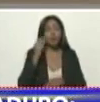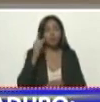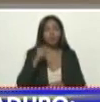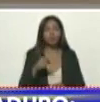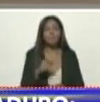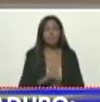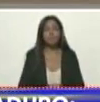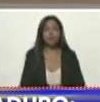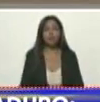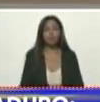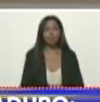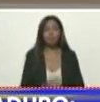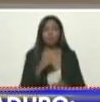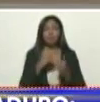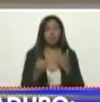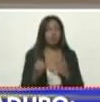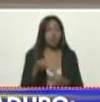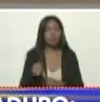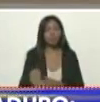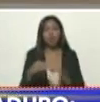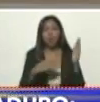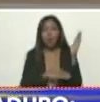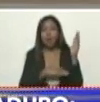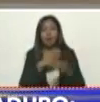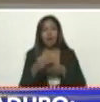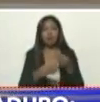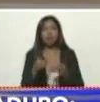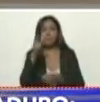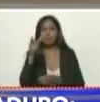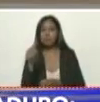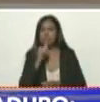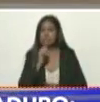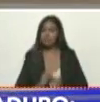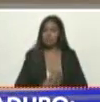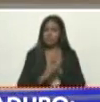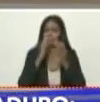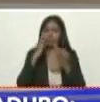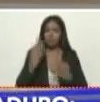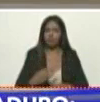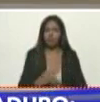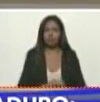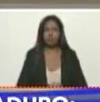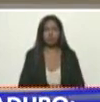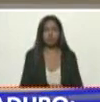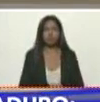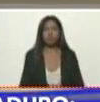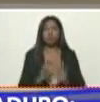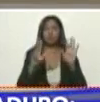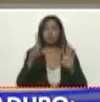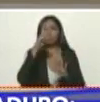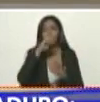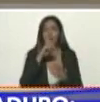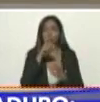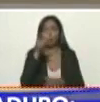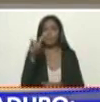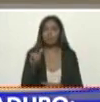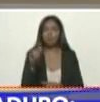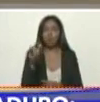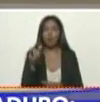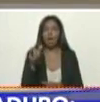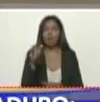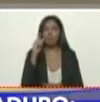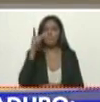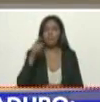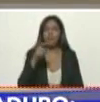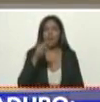Carmen Meléndez. Por fin el estado Lara tiene alguien que lo gobierne. 8 años estuvo el tal Henry Falcón